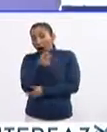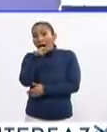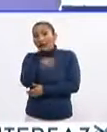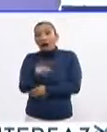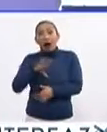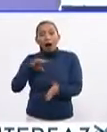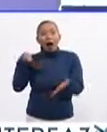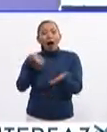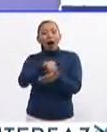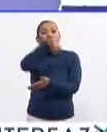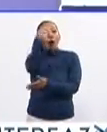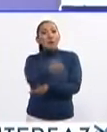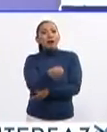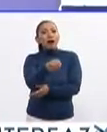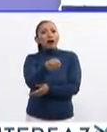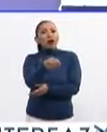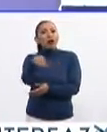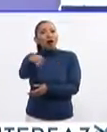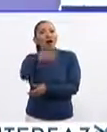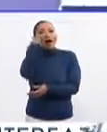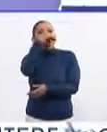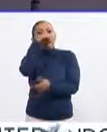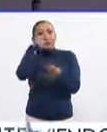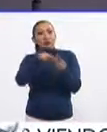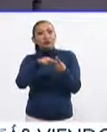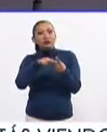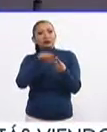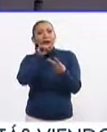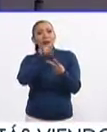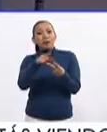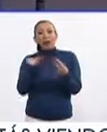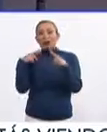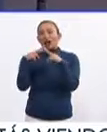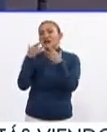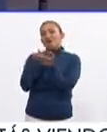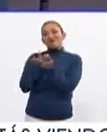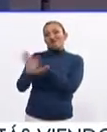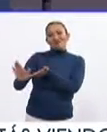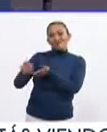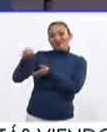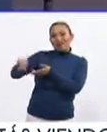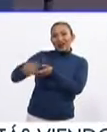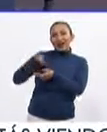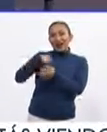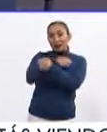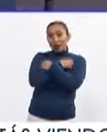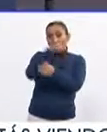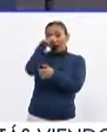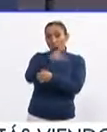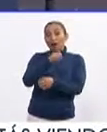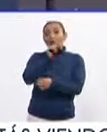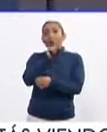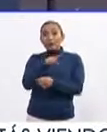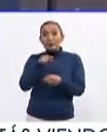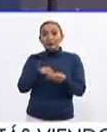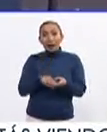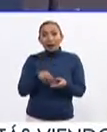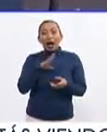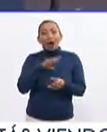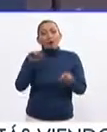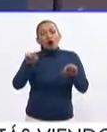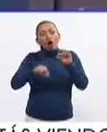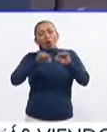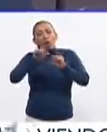se establece la obligatoriedad, la gratuidad y, la laicidad de la educación en nuestro país. Además que, ha